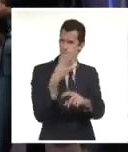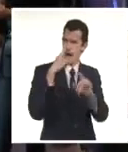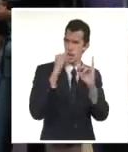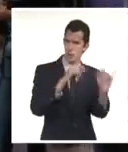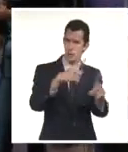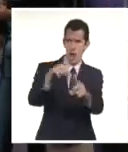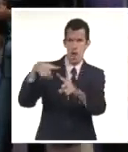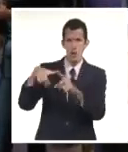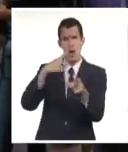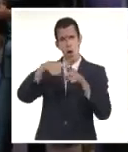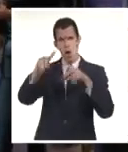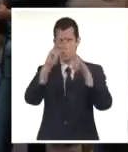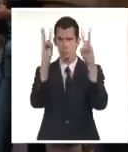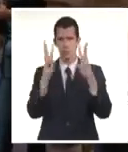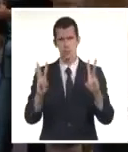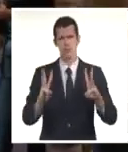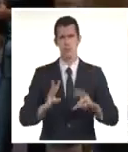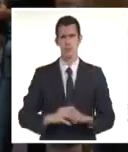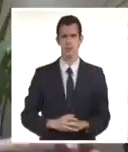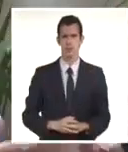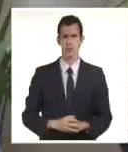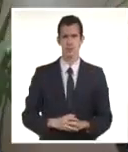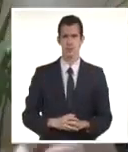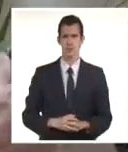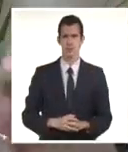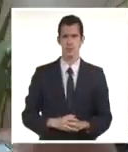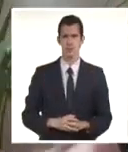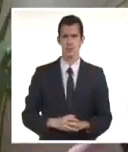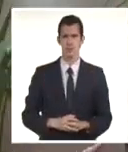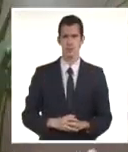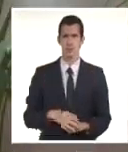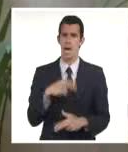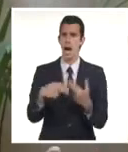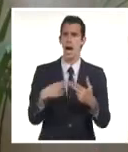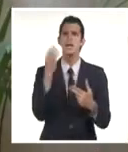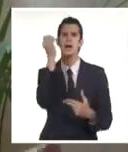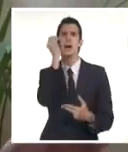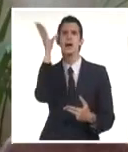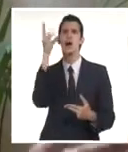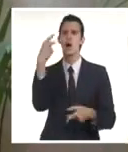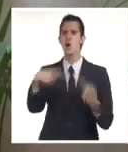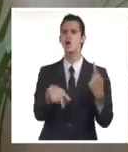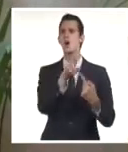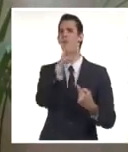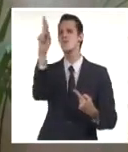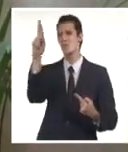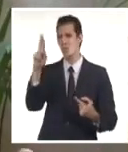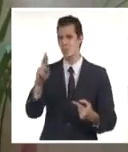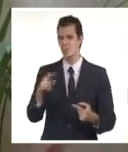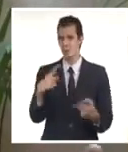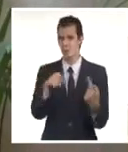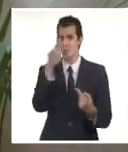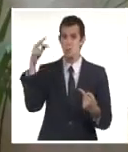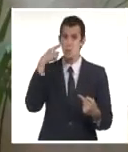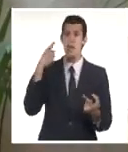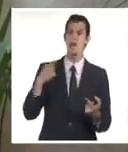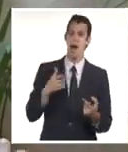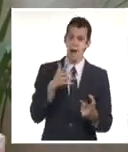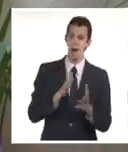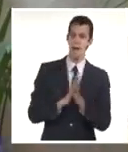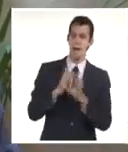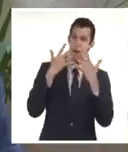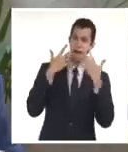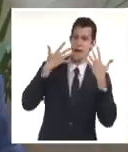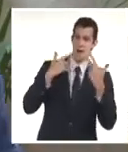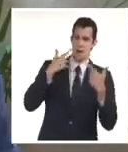plataforma anticubana, empezaron a especular con el tema de si era un atentado terrorista, casi que hasta con un poco de alegría, lo cual